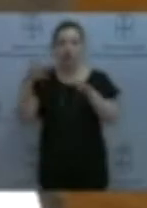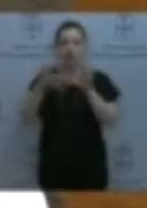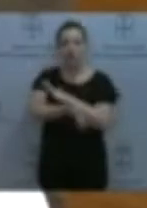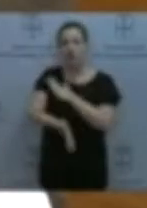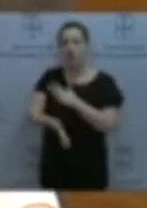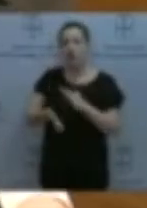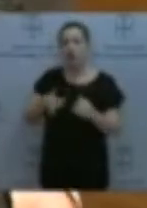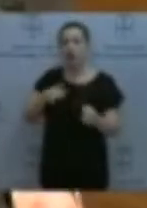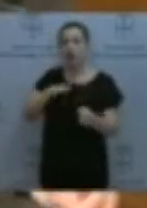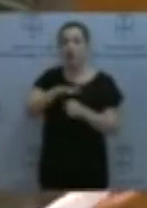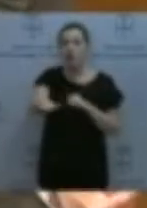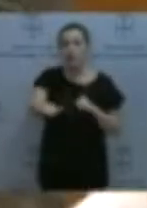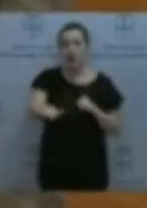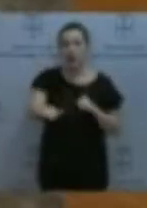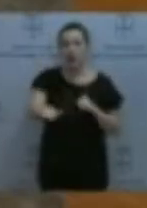generación de